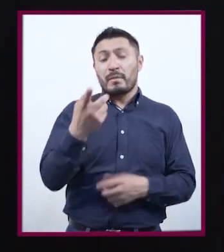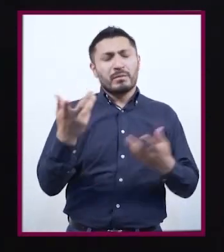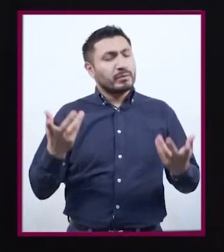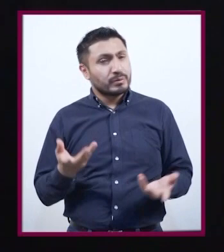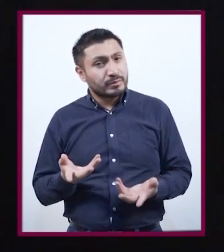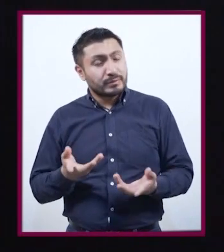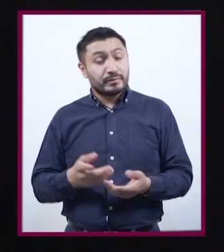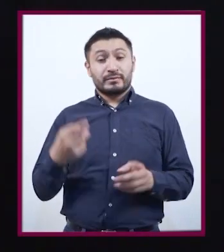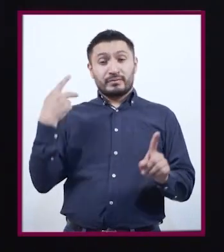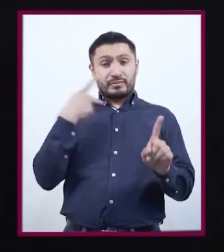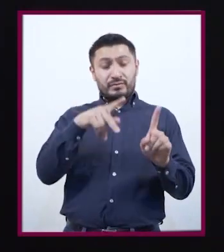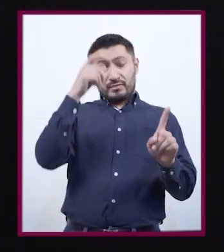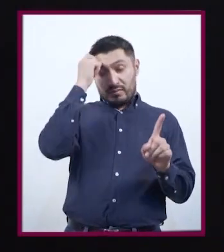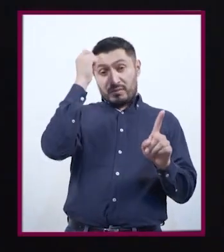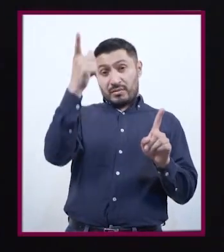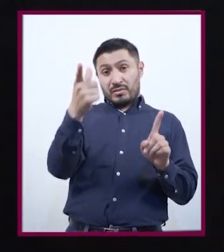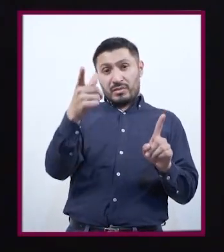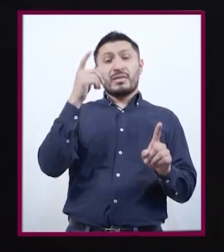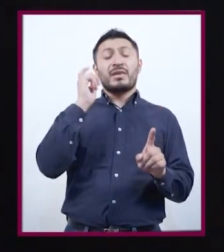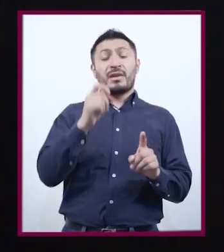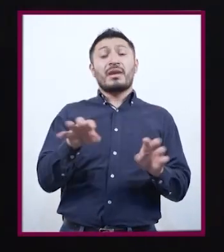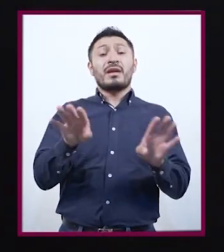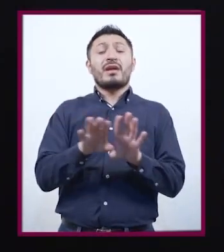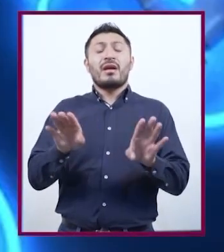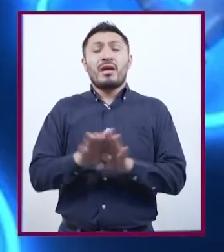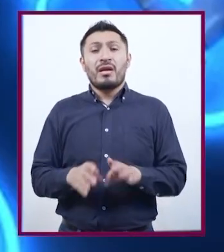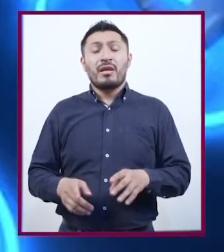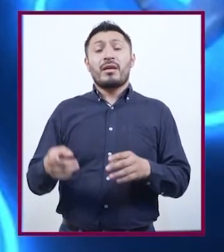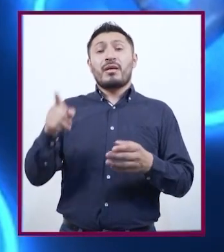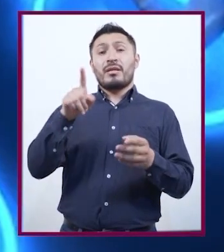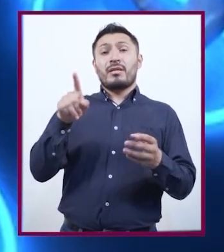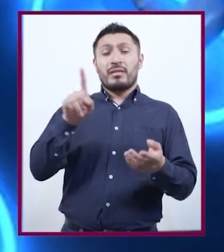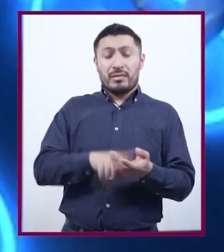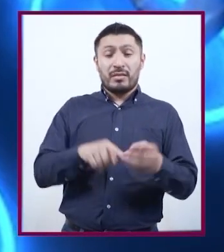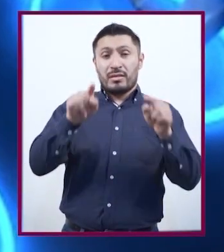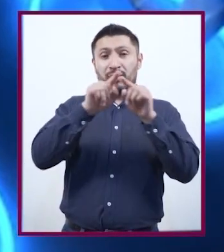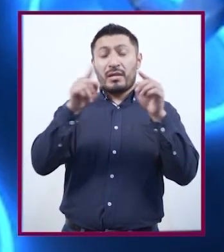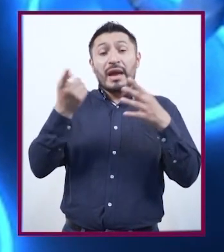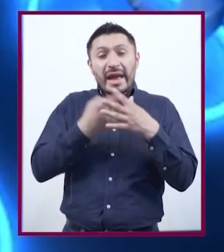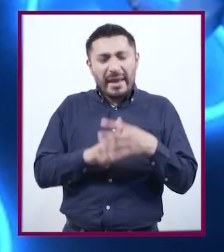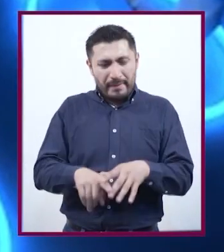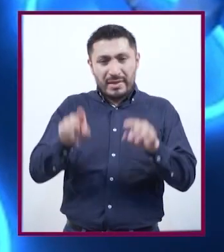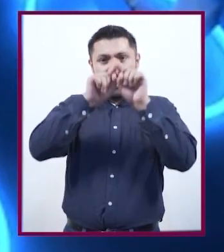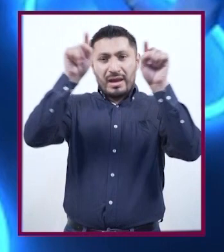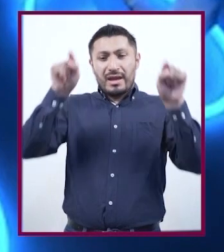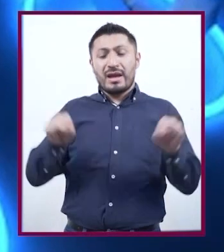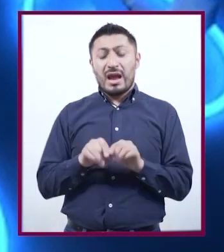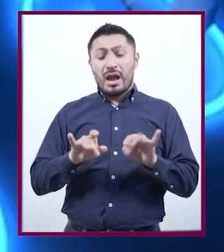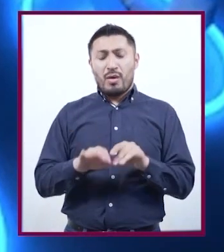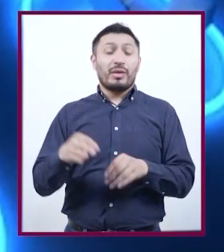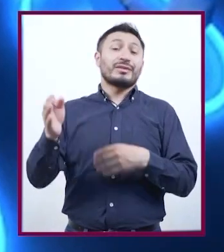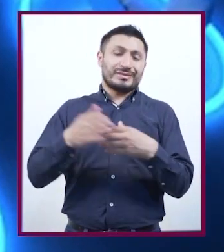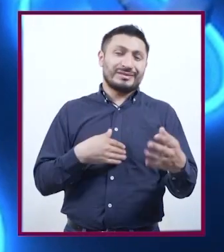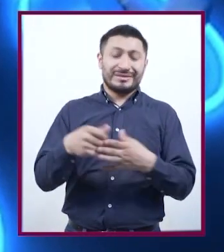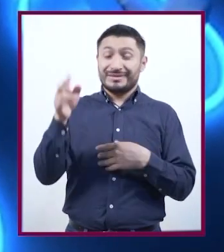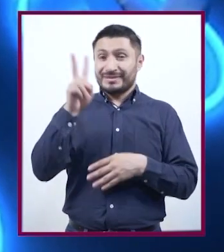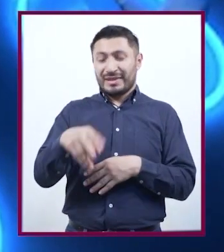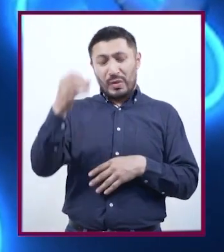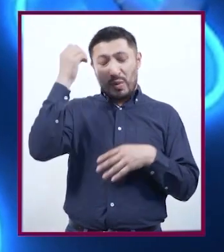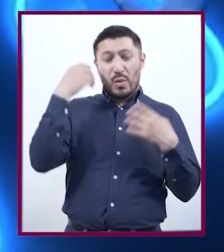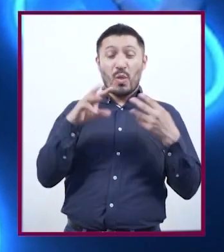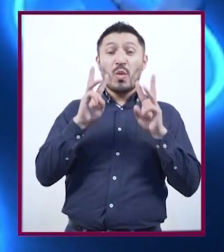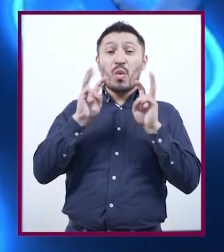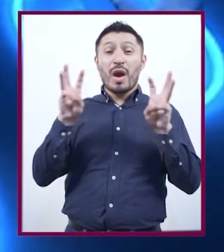en el siglo XXI? Pues este invento de Turing son los cimientos de las computadoras de hoy en día. ¿Verdad que es